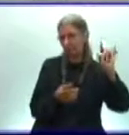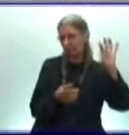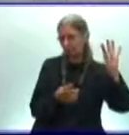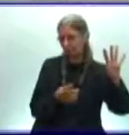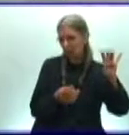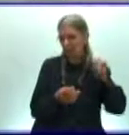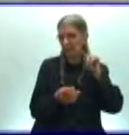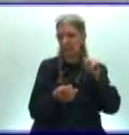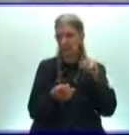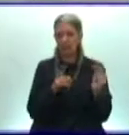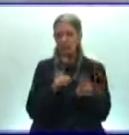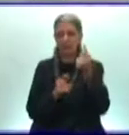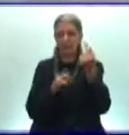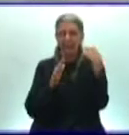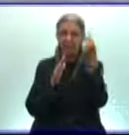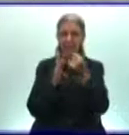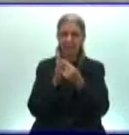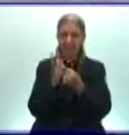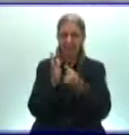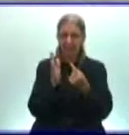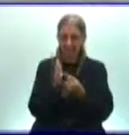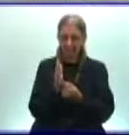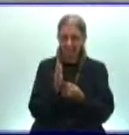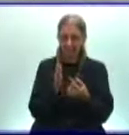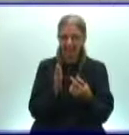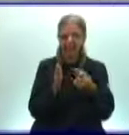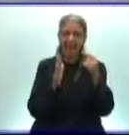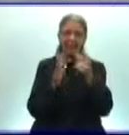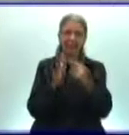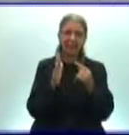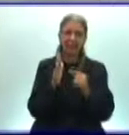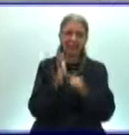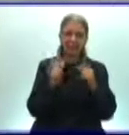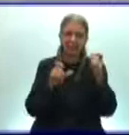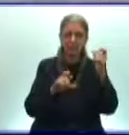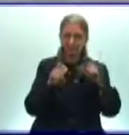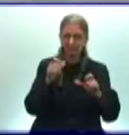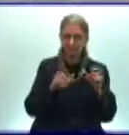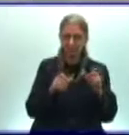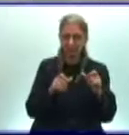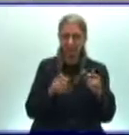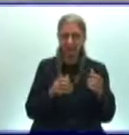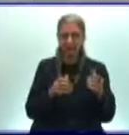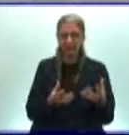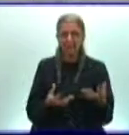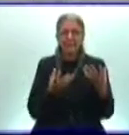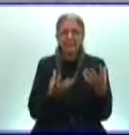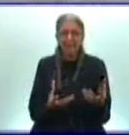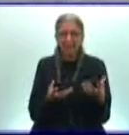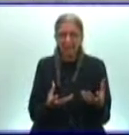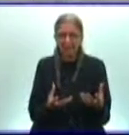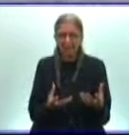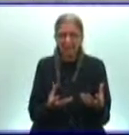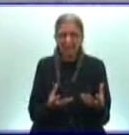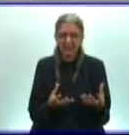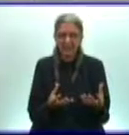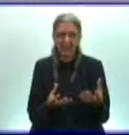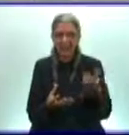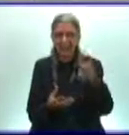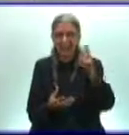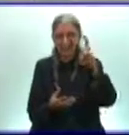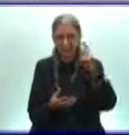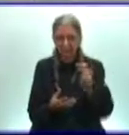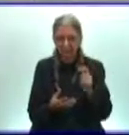elementos químicos, que es la masa atómica relativa. Masa atómica relativa que ya ustedes conocen, que se representa